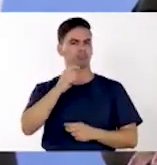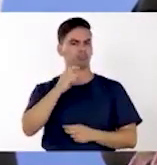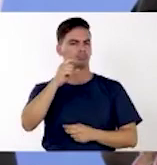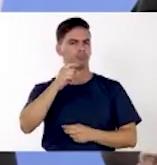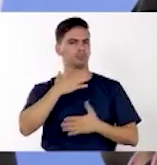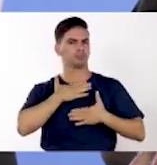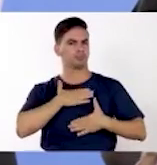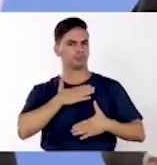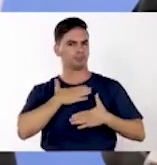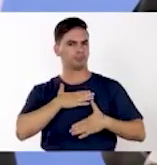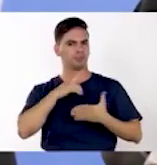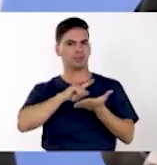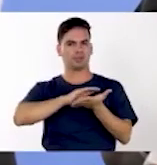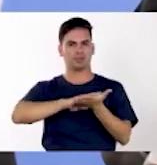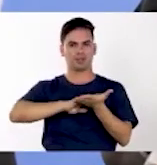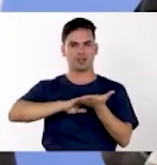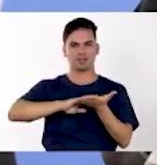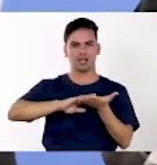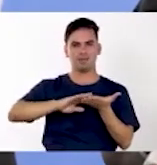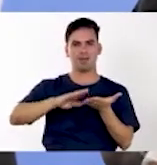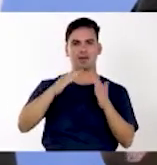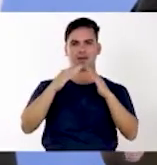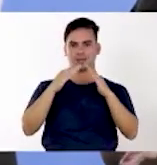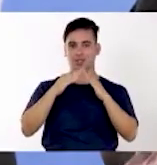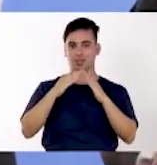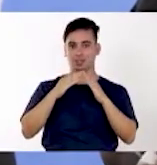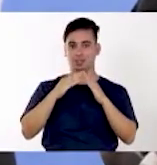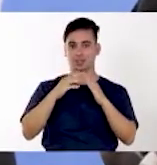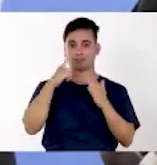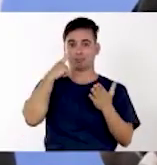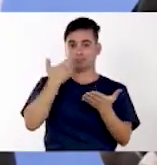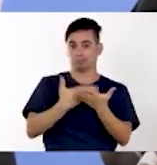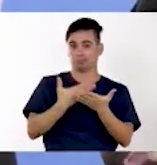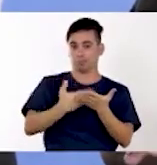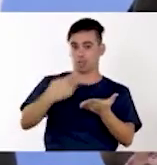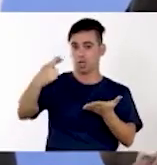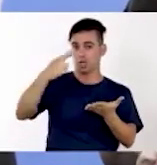comprobarlo en el encuentro que viene. Por favor,